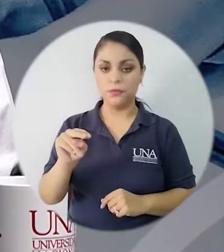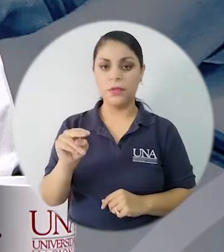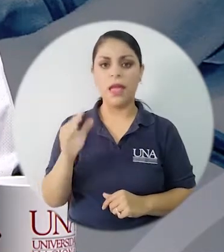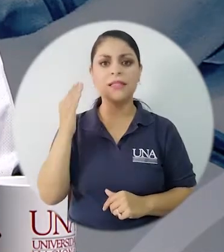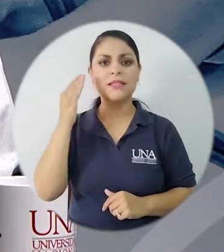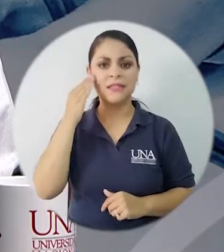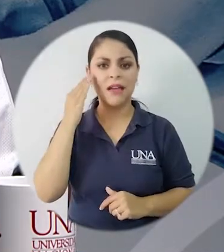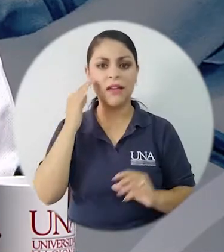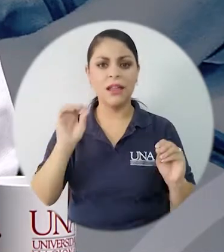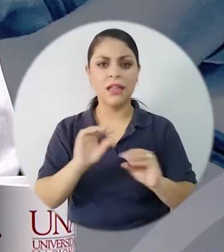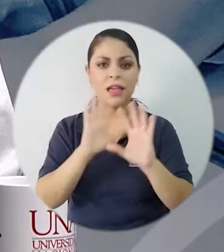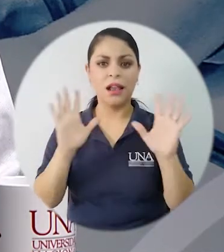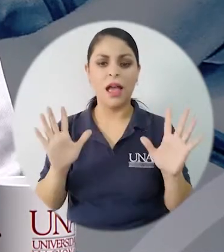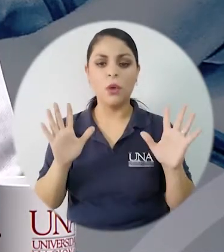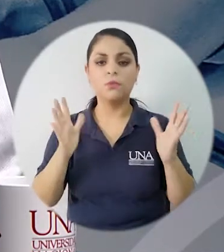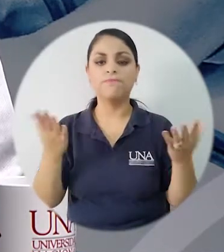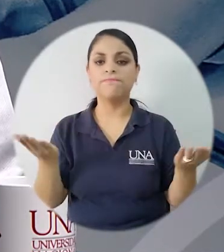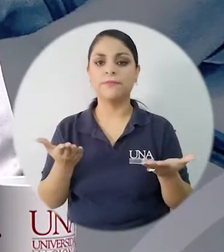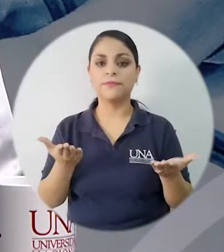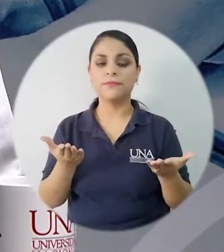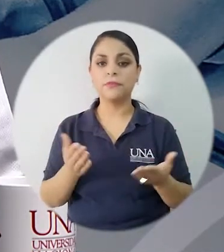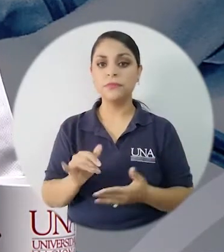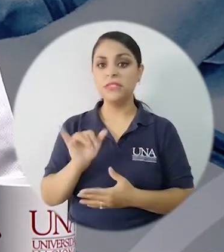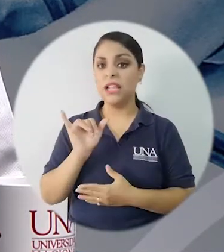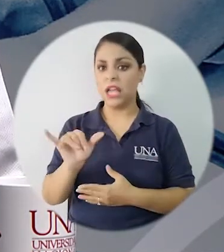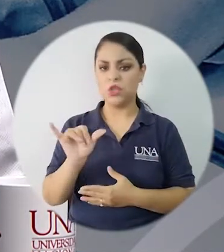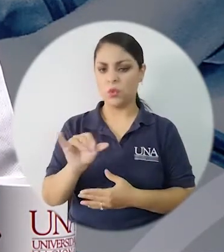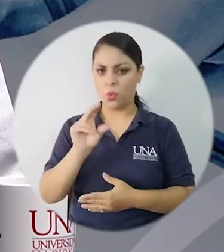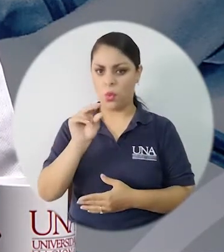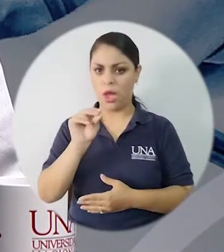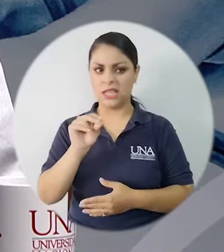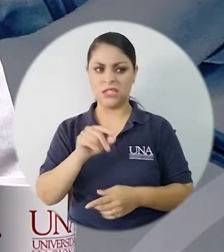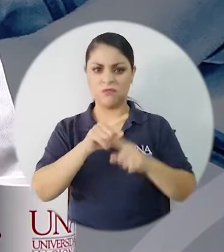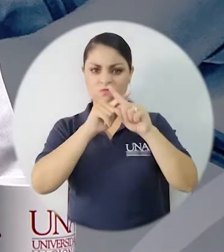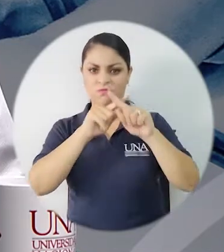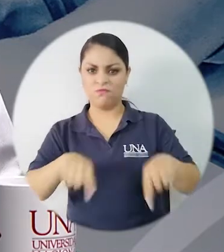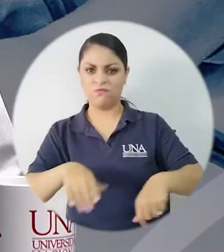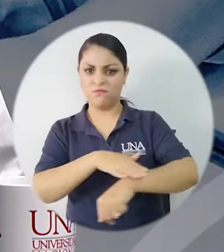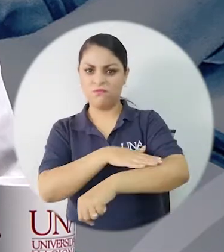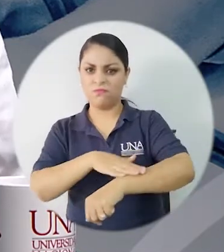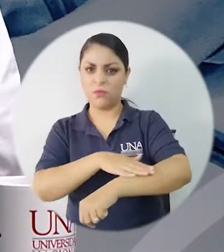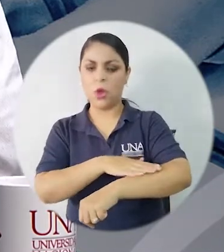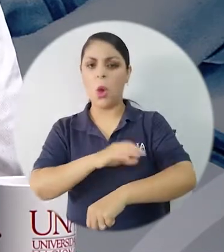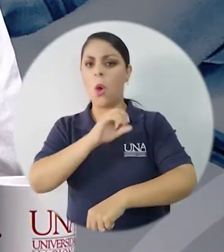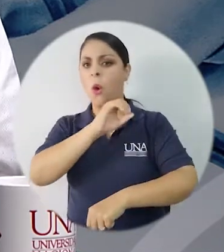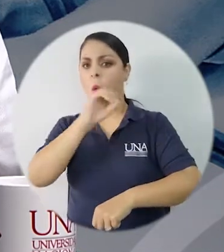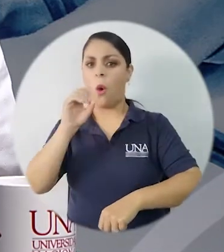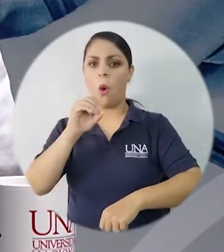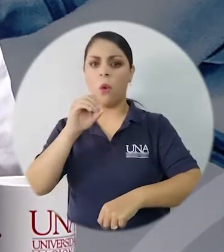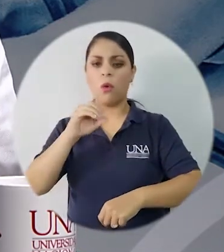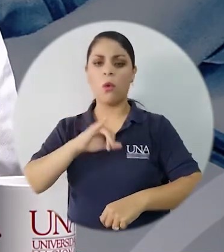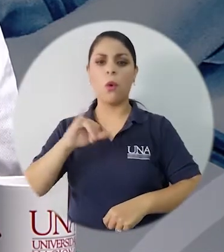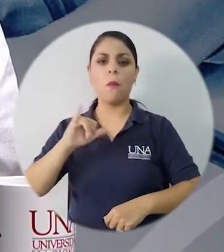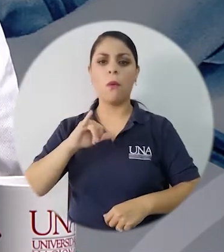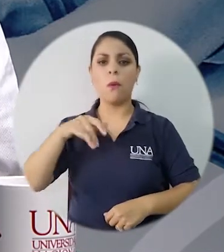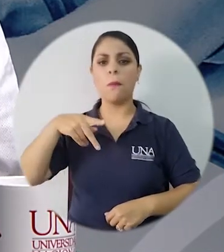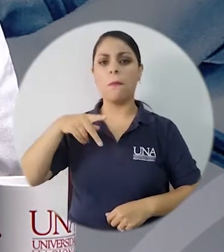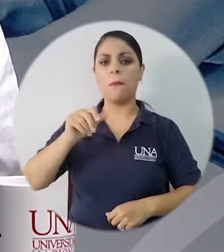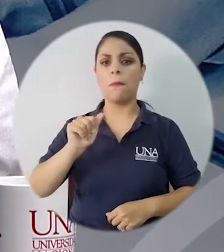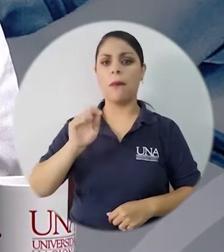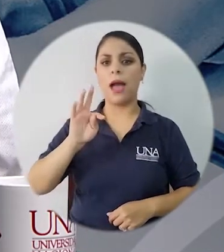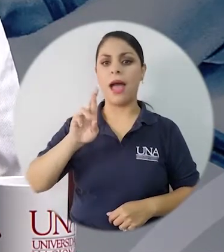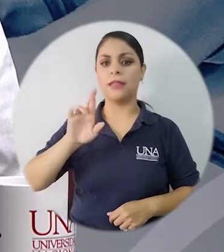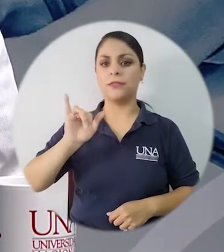Que hay que aclarar algo, esto no es una posición ni racista ni patriotero, ¿verdad?, que hay